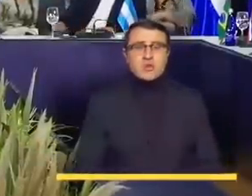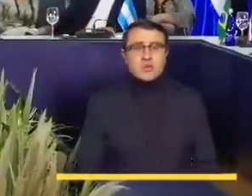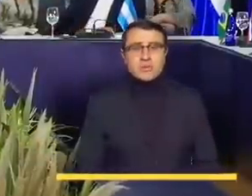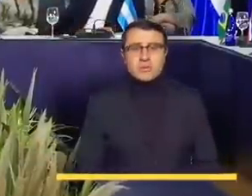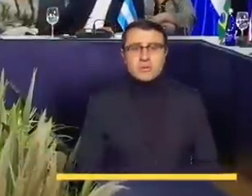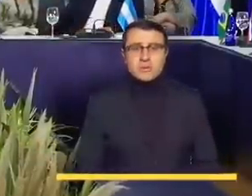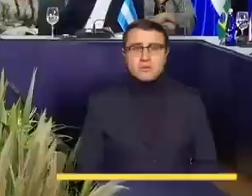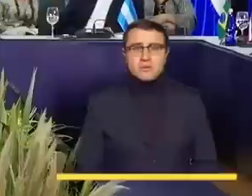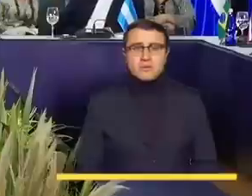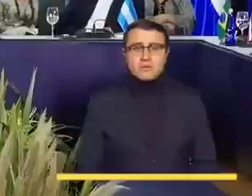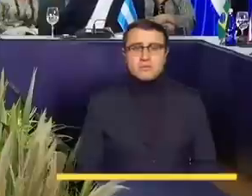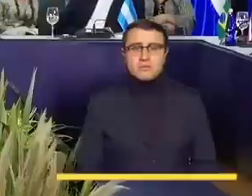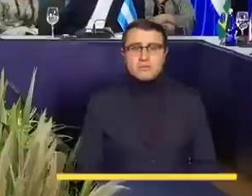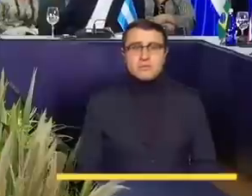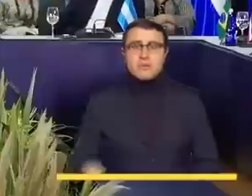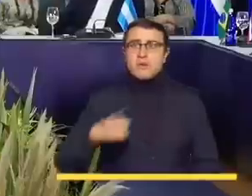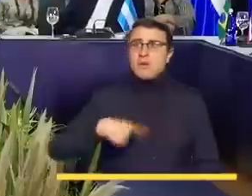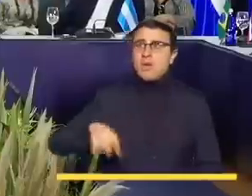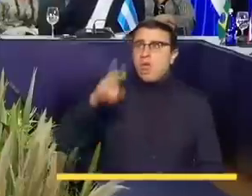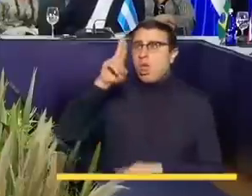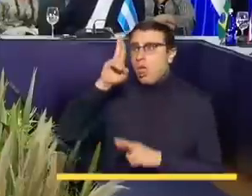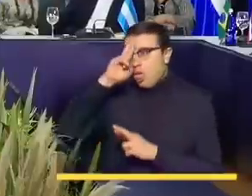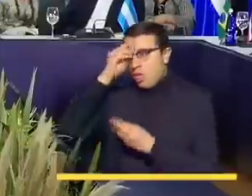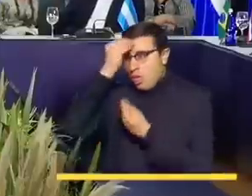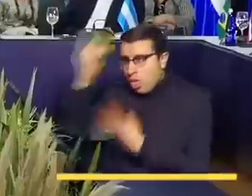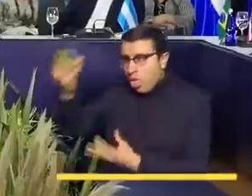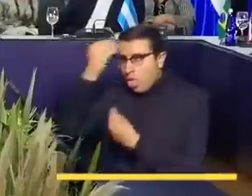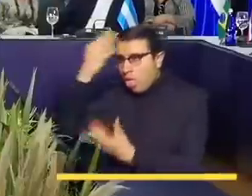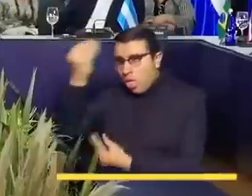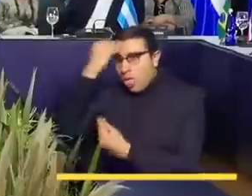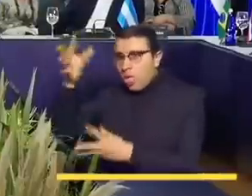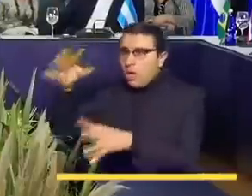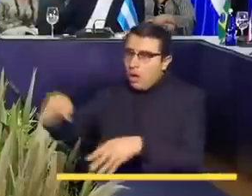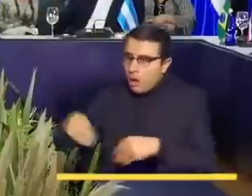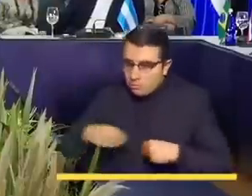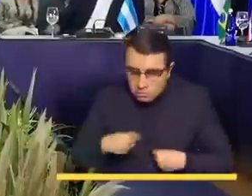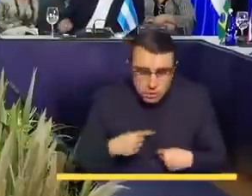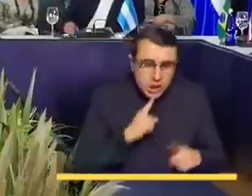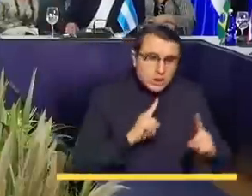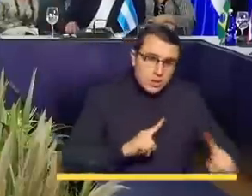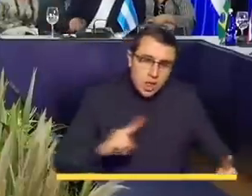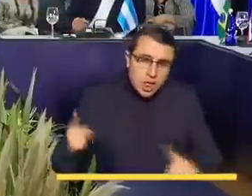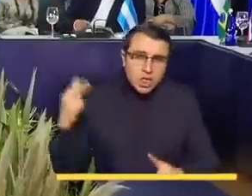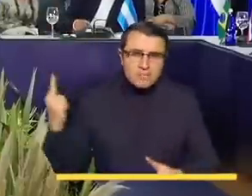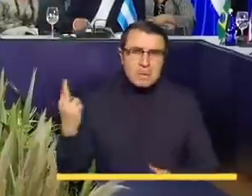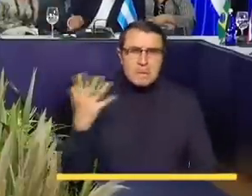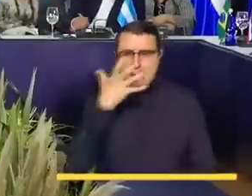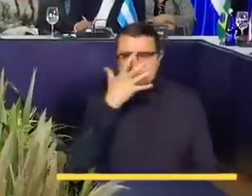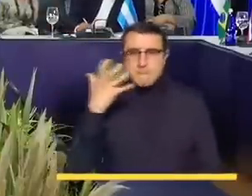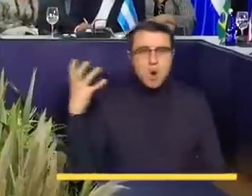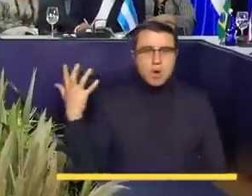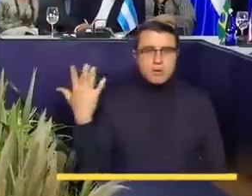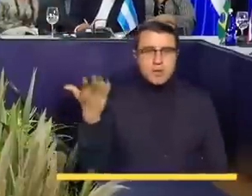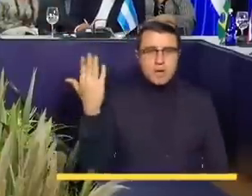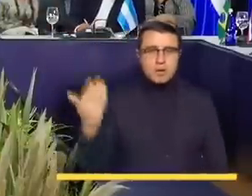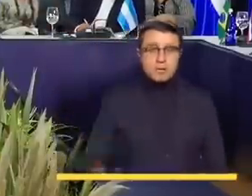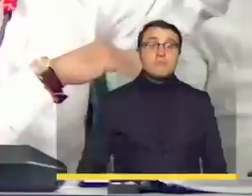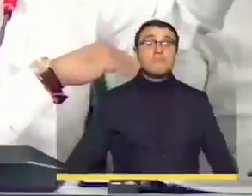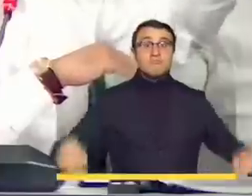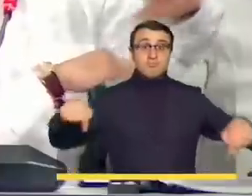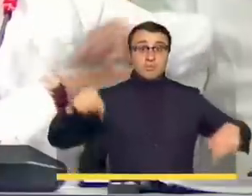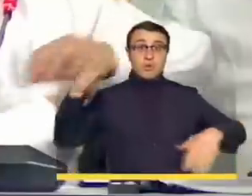papistas que el Papa. Hipócrita. aquí en Colombia ordenaban